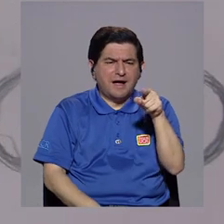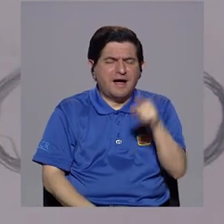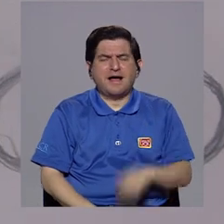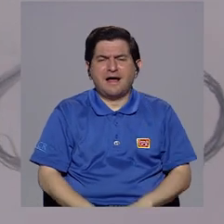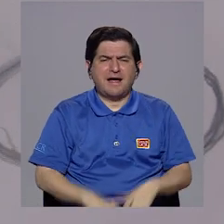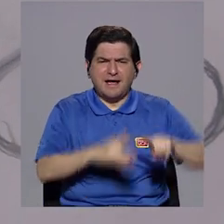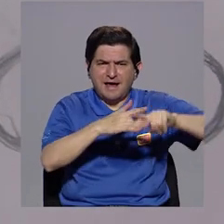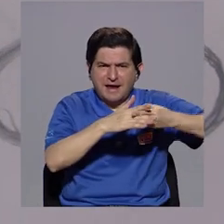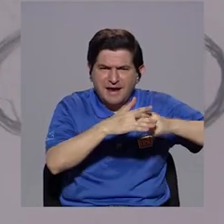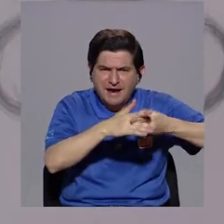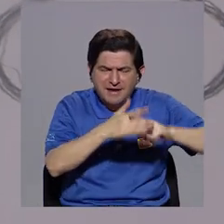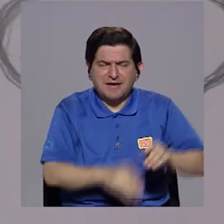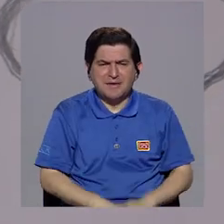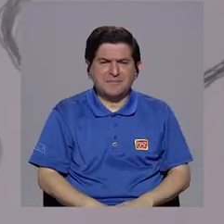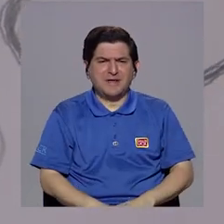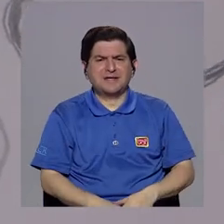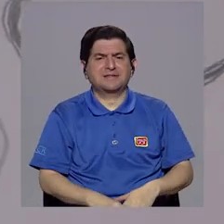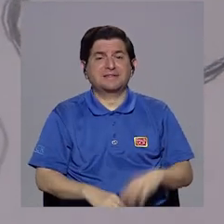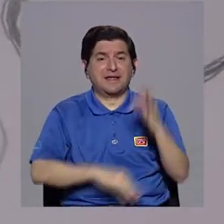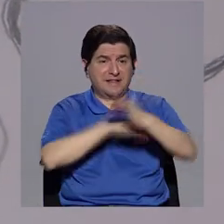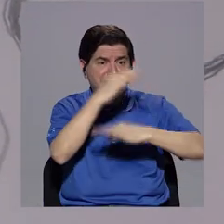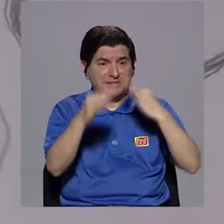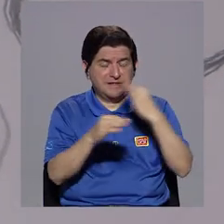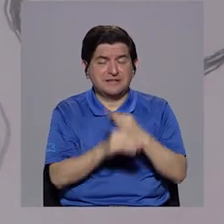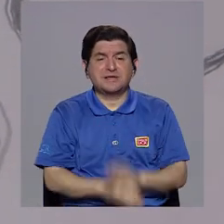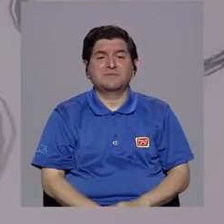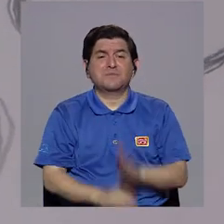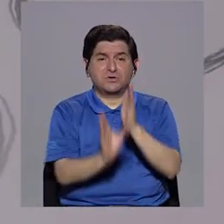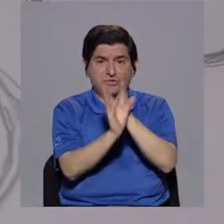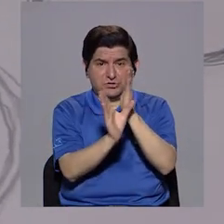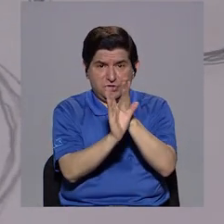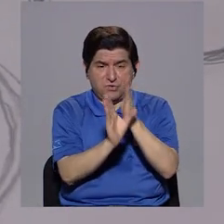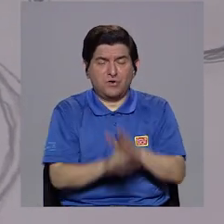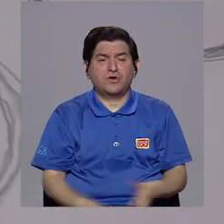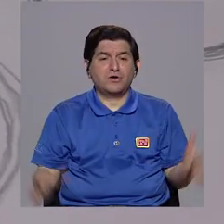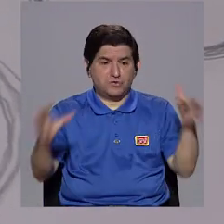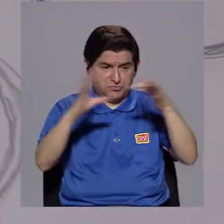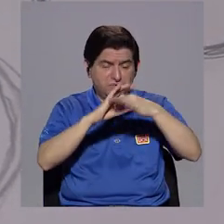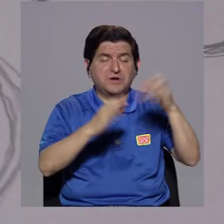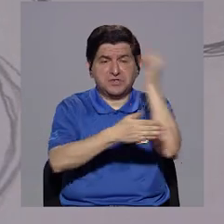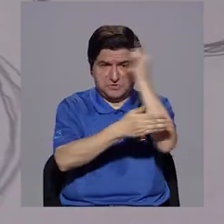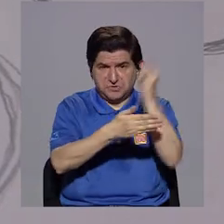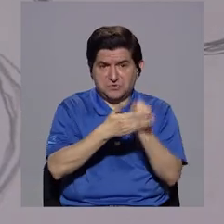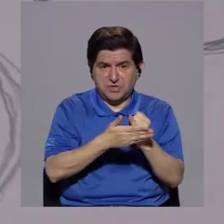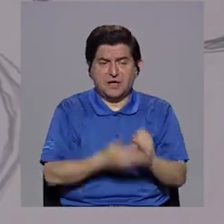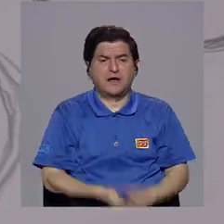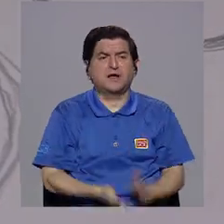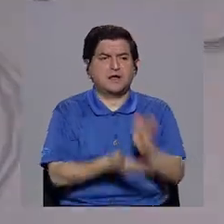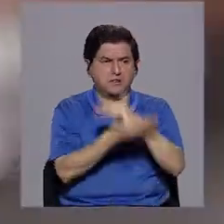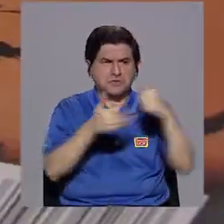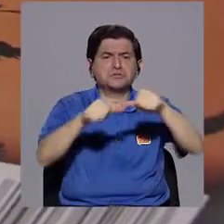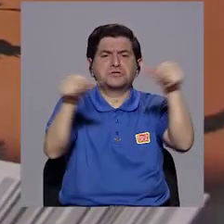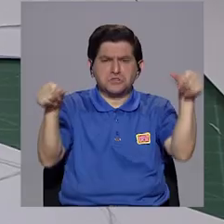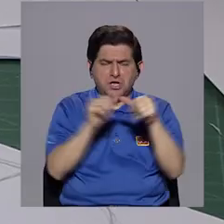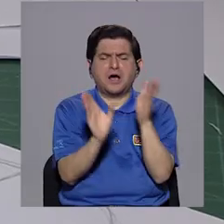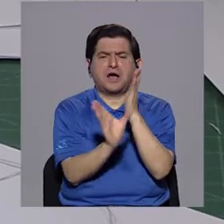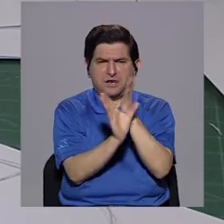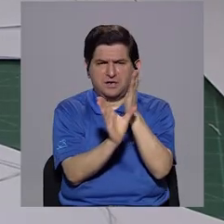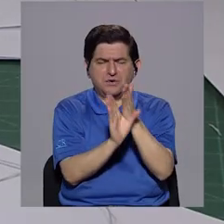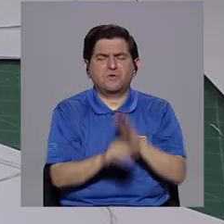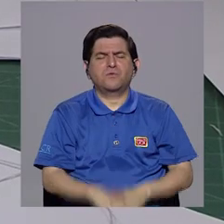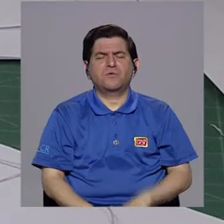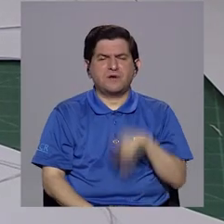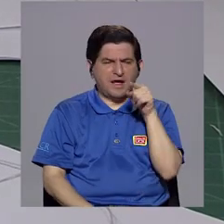herramientas psicológicas, las pruebas, los test psicométricos, muchísimos tienen que ver con el dibujo también. Y sí hay algunas ramas de la psicología